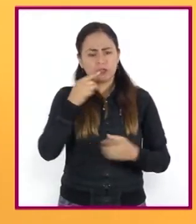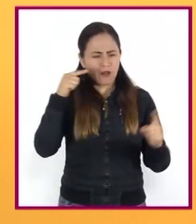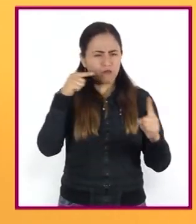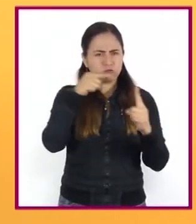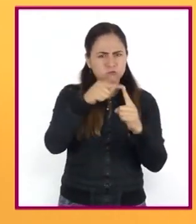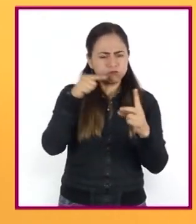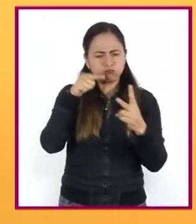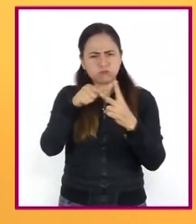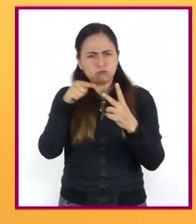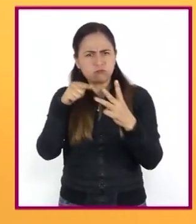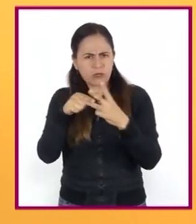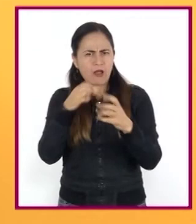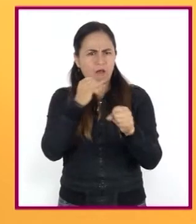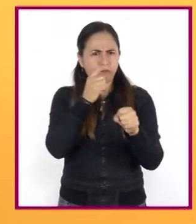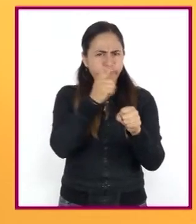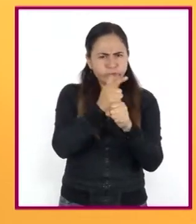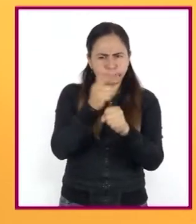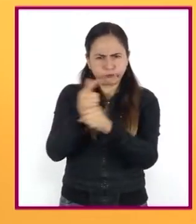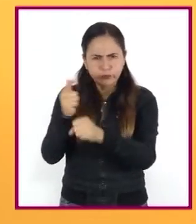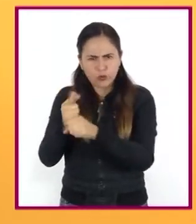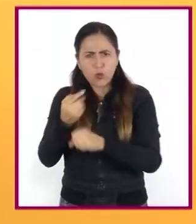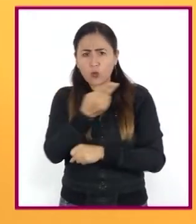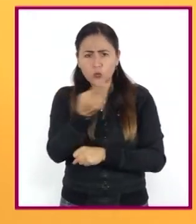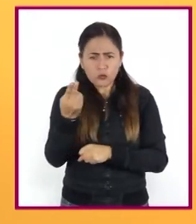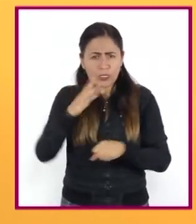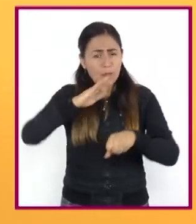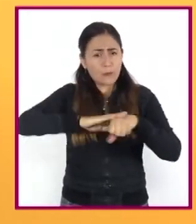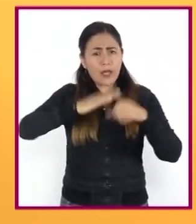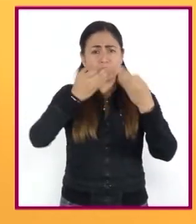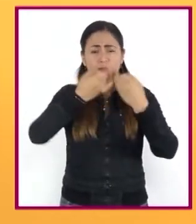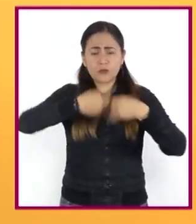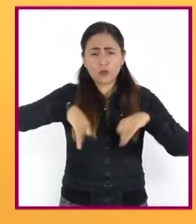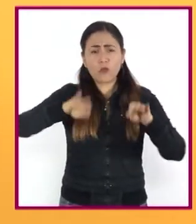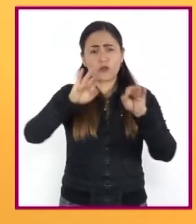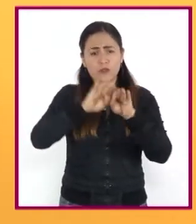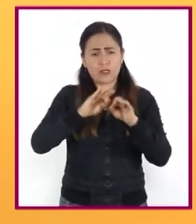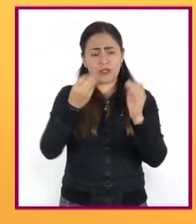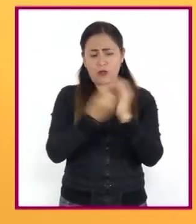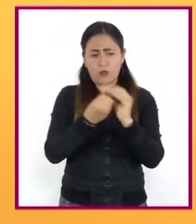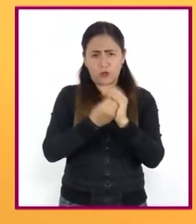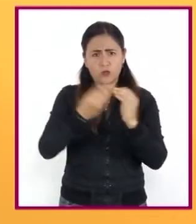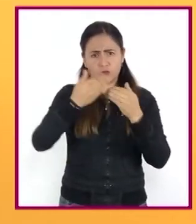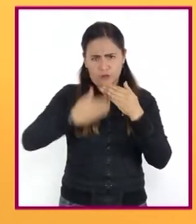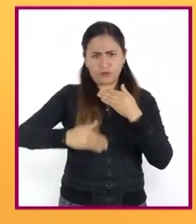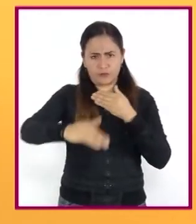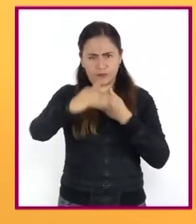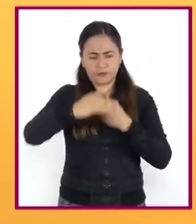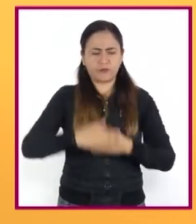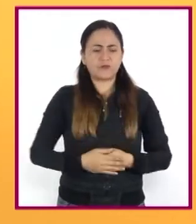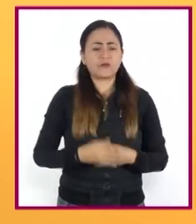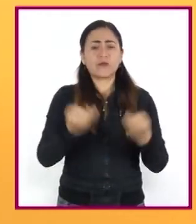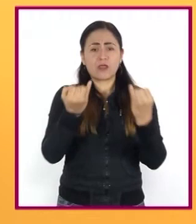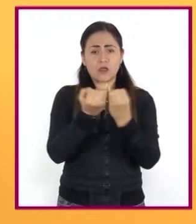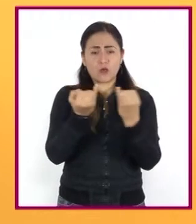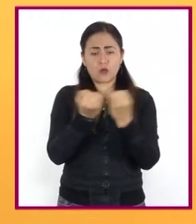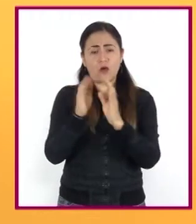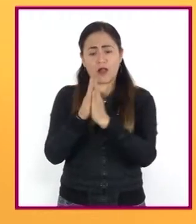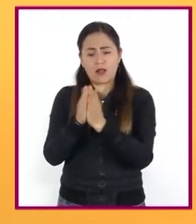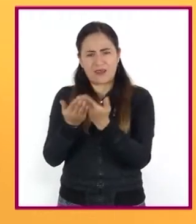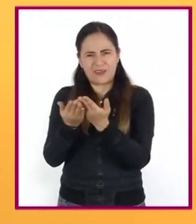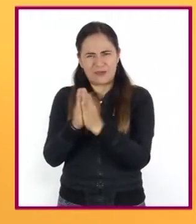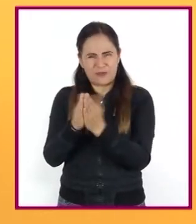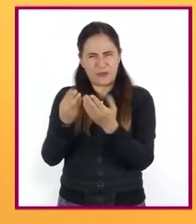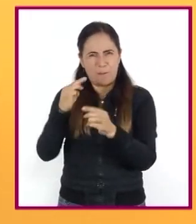señalar o identificar lo que consideren más importante durante el desarrollo de la sesión, y su libro de texto